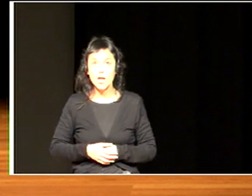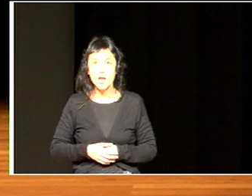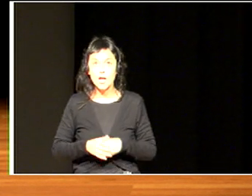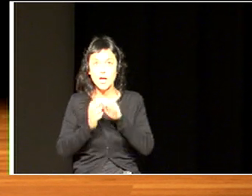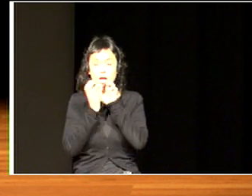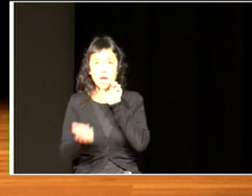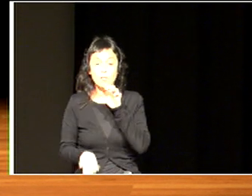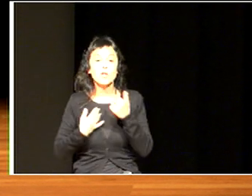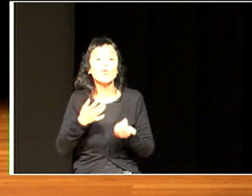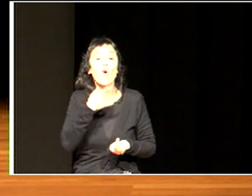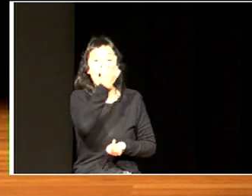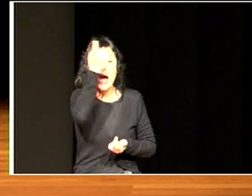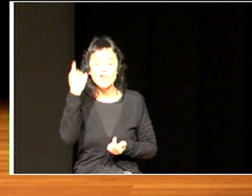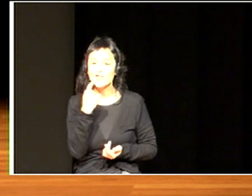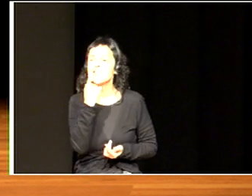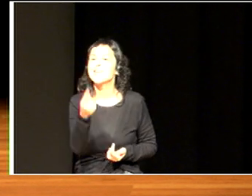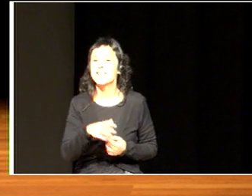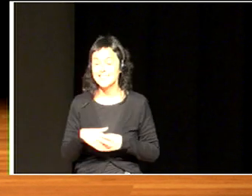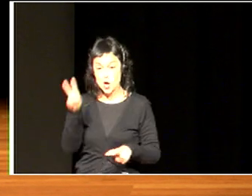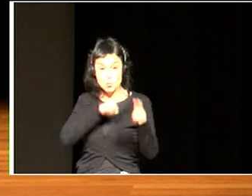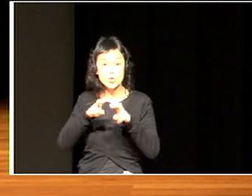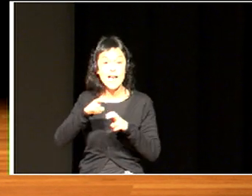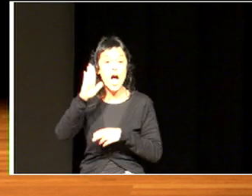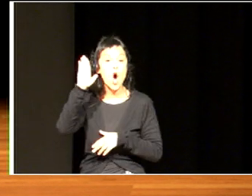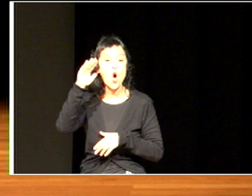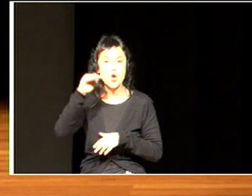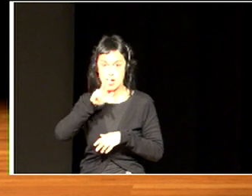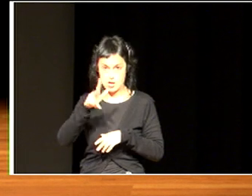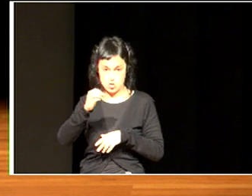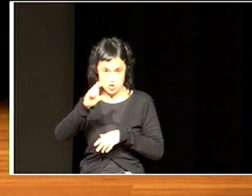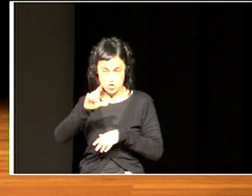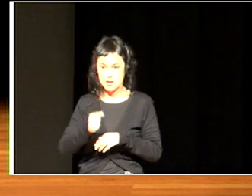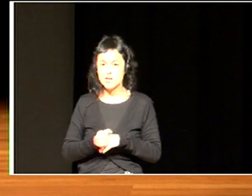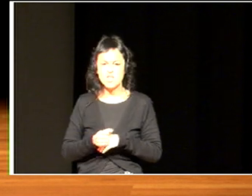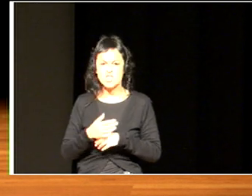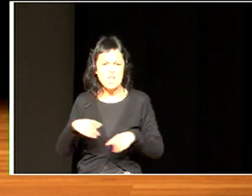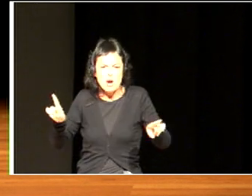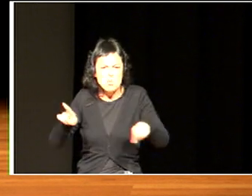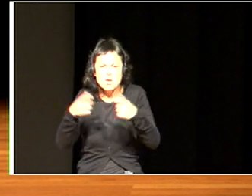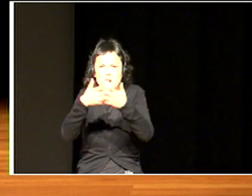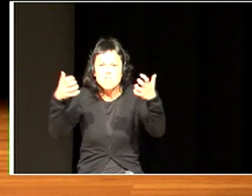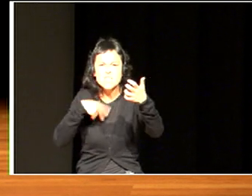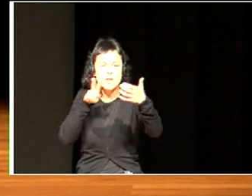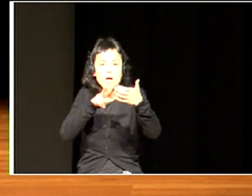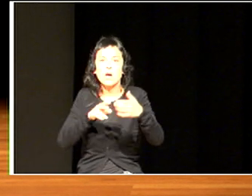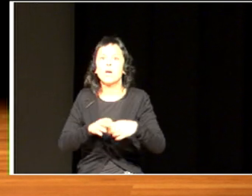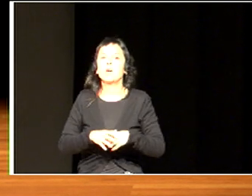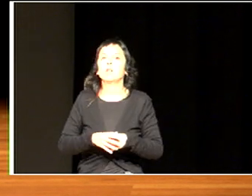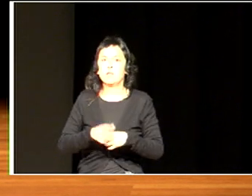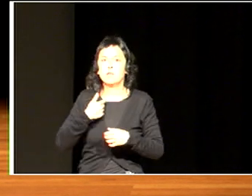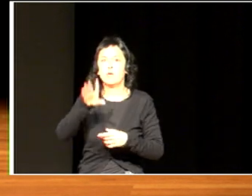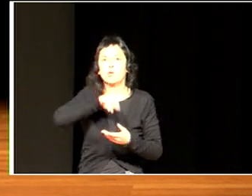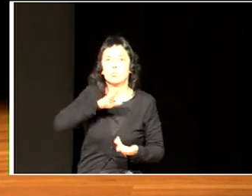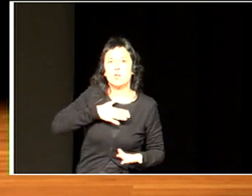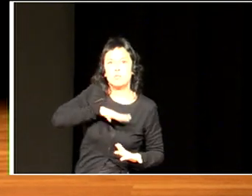alumnado le dices busca hola y la primera acepción da igual contexto pues yo ahí me quedé y digo ahora lo aplicó yo a mi